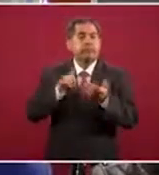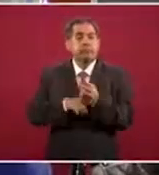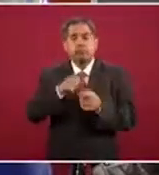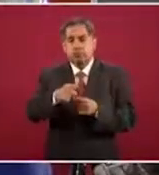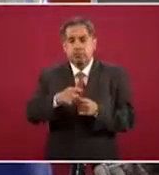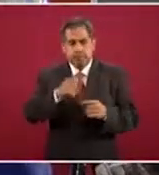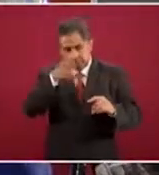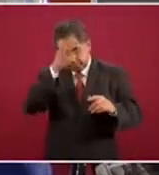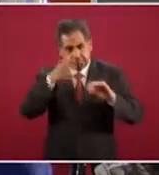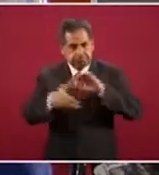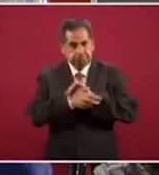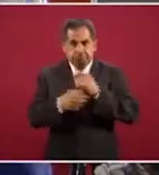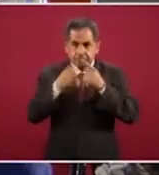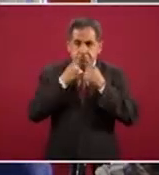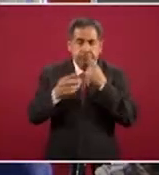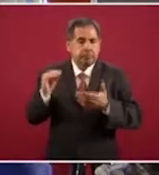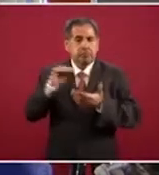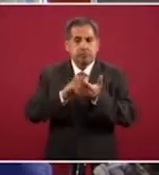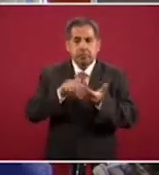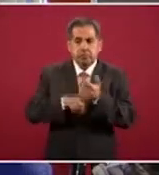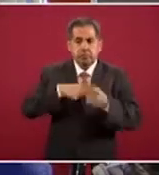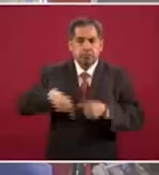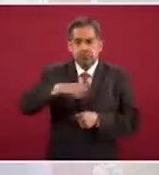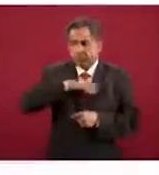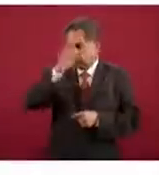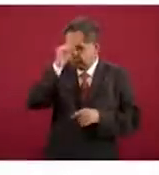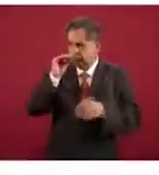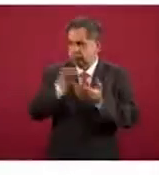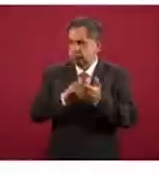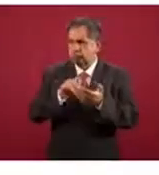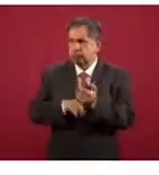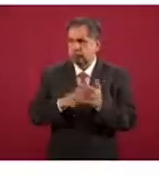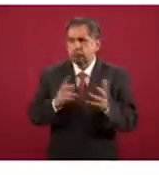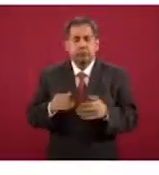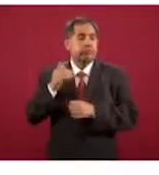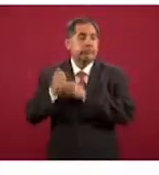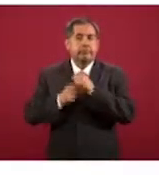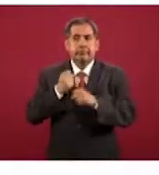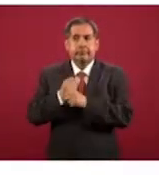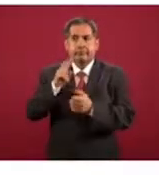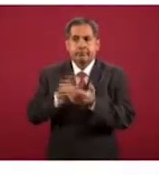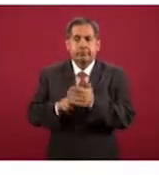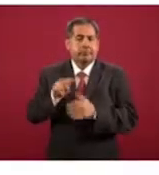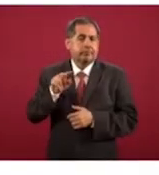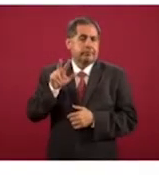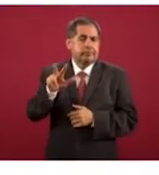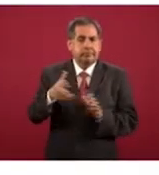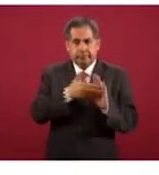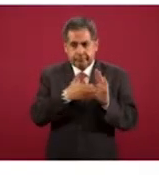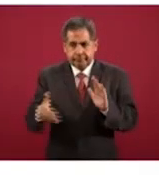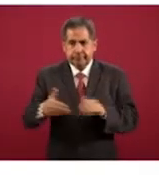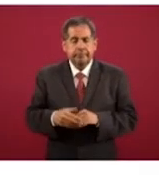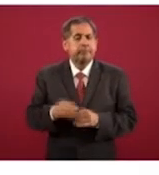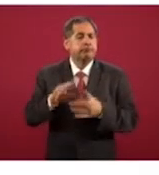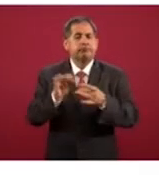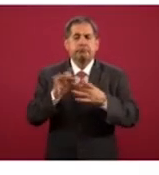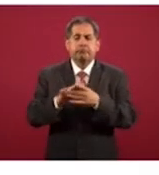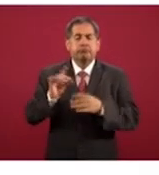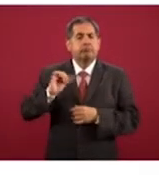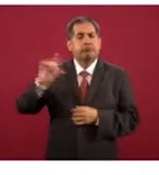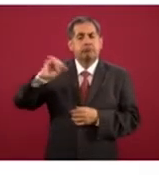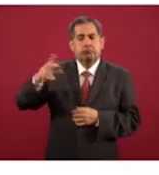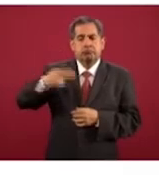un convenio, se constituyó un fideicomiso que se extinguió desde el año 2018 y se consideró por las